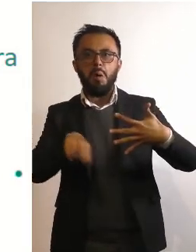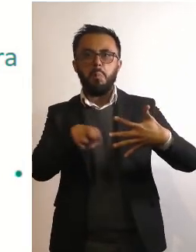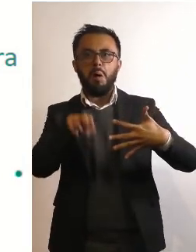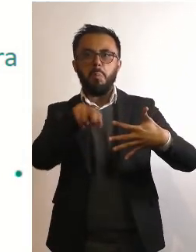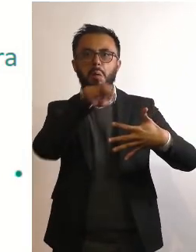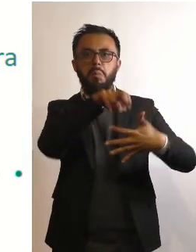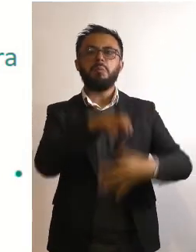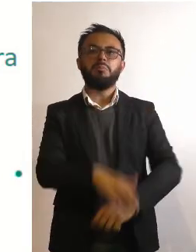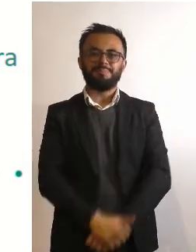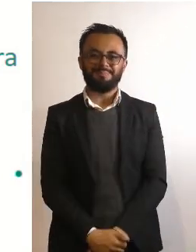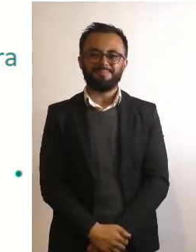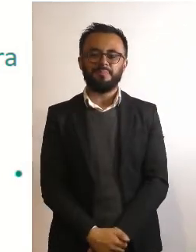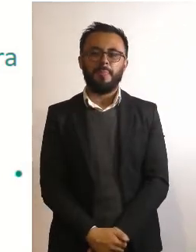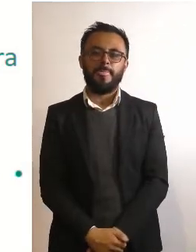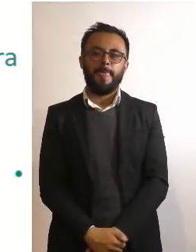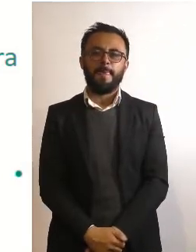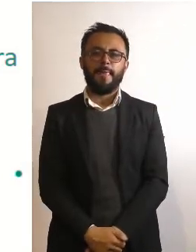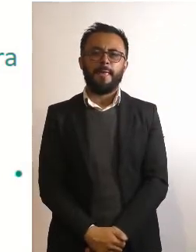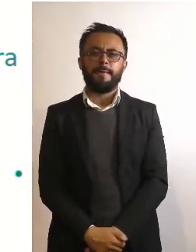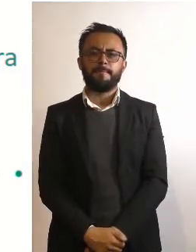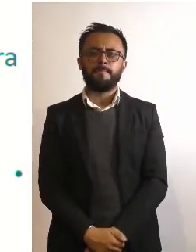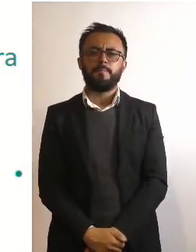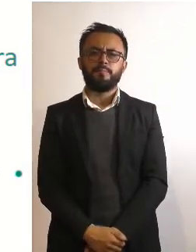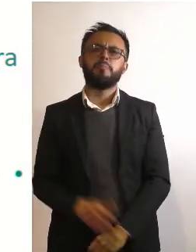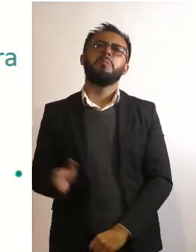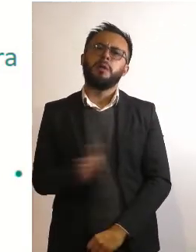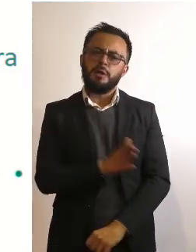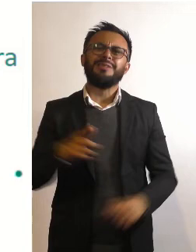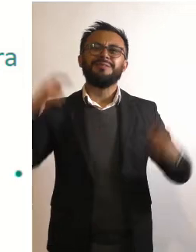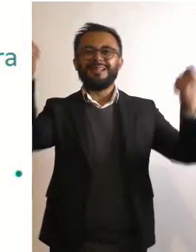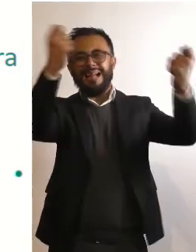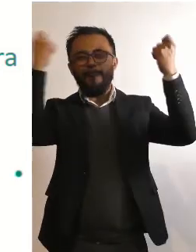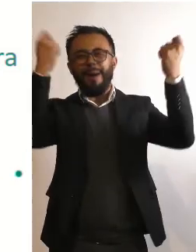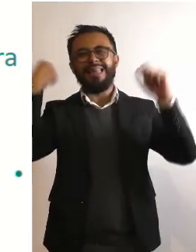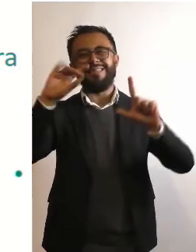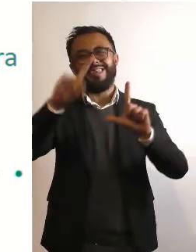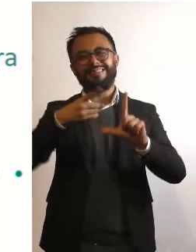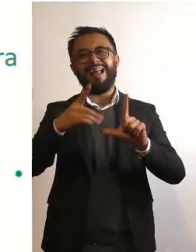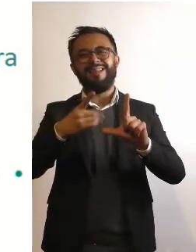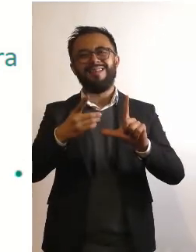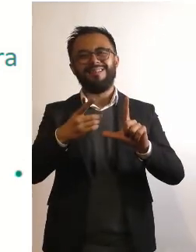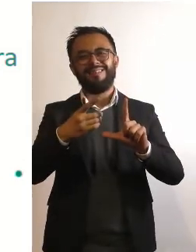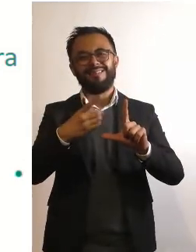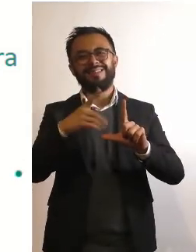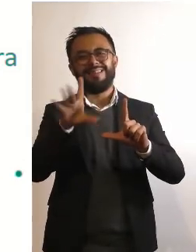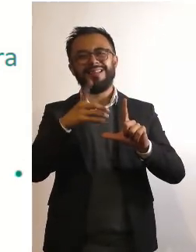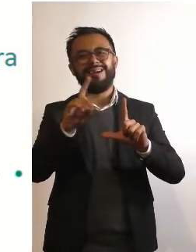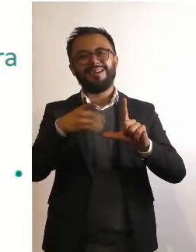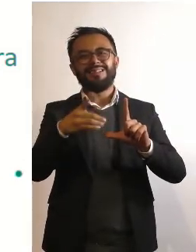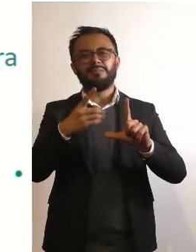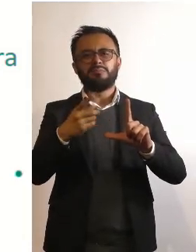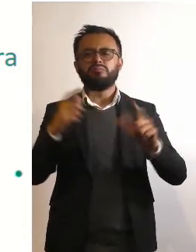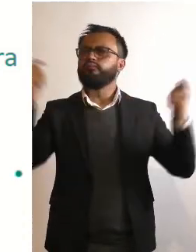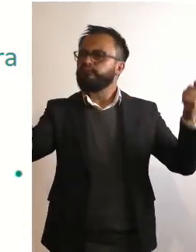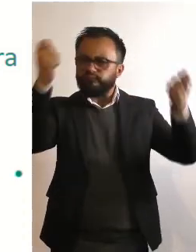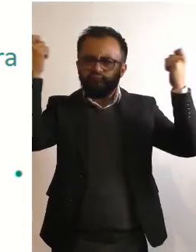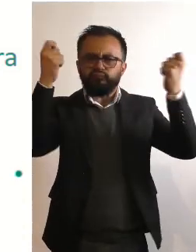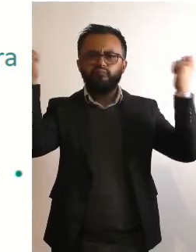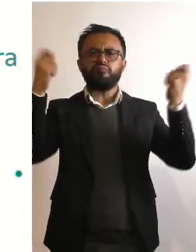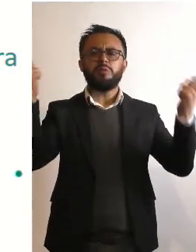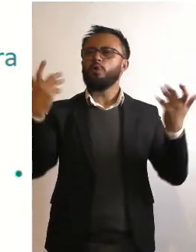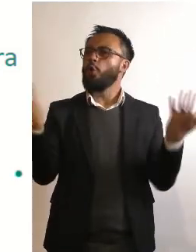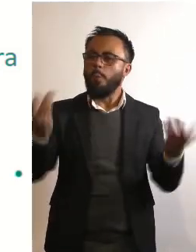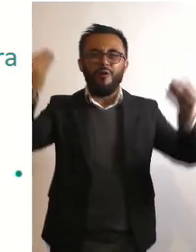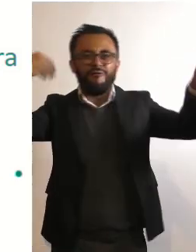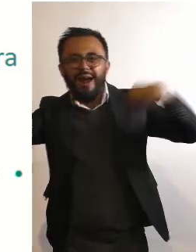Hemos desarrollado múltiples campañas digitales para aquellos temas de mercadeo